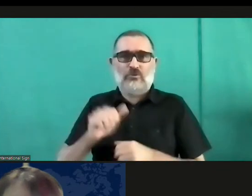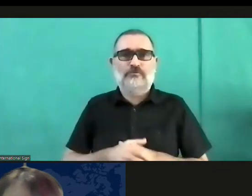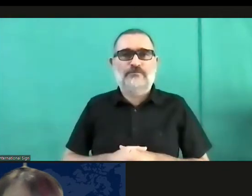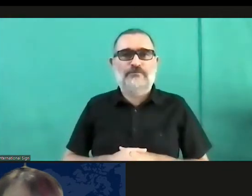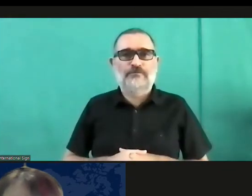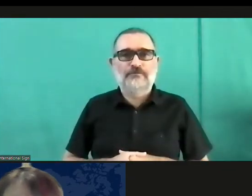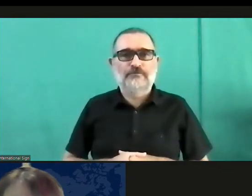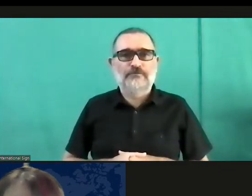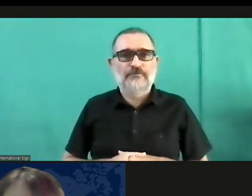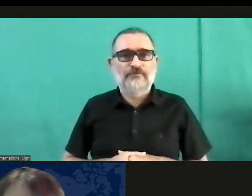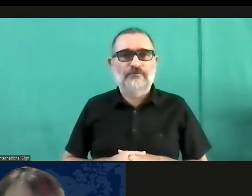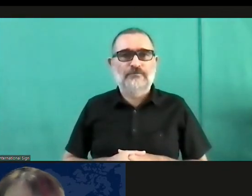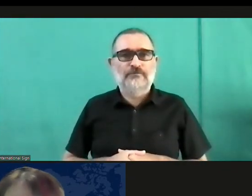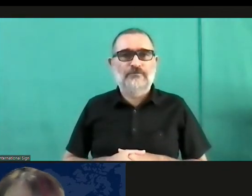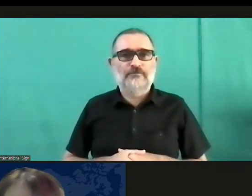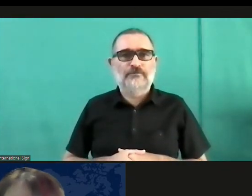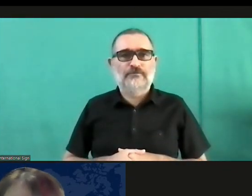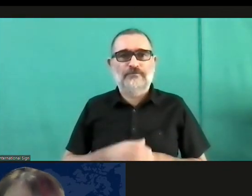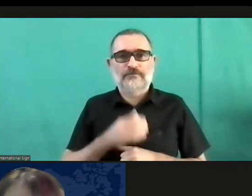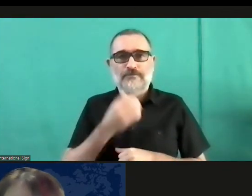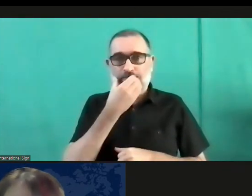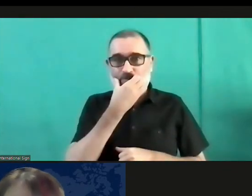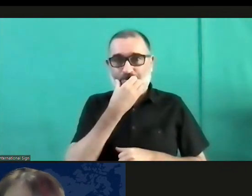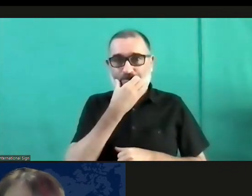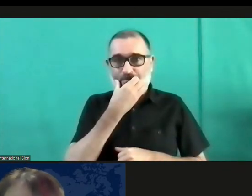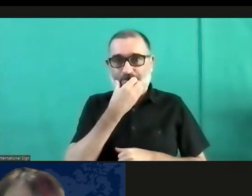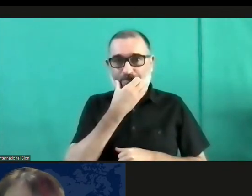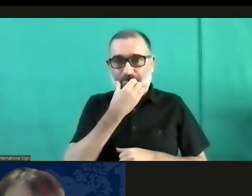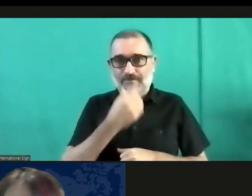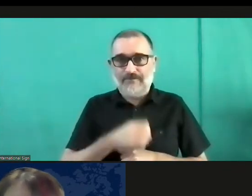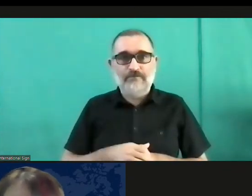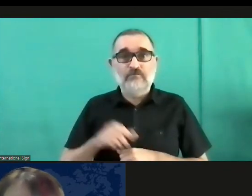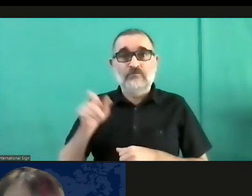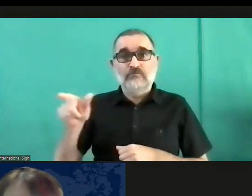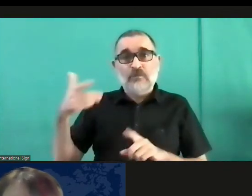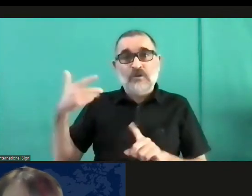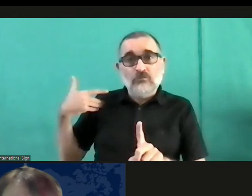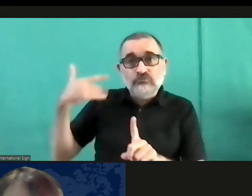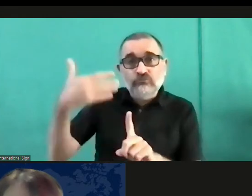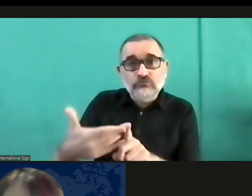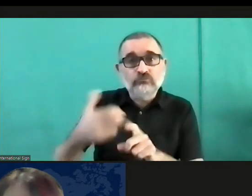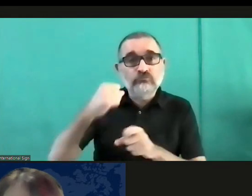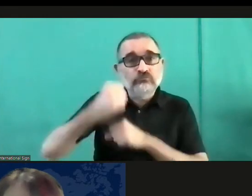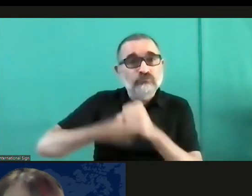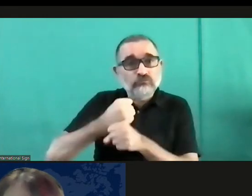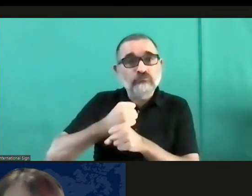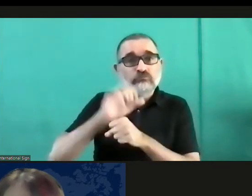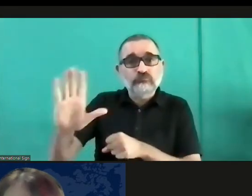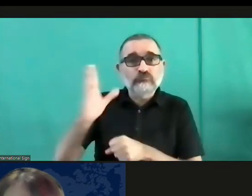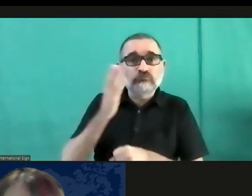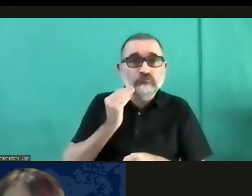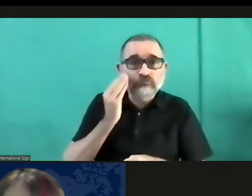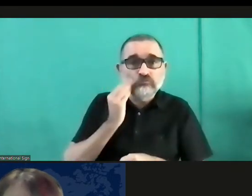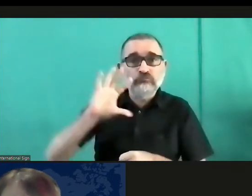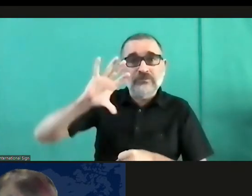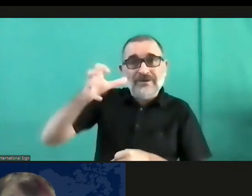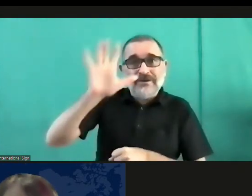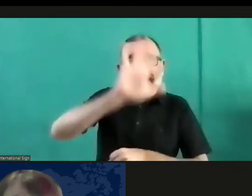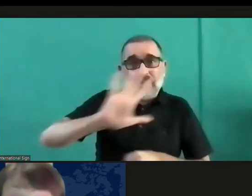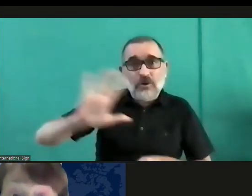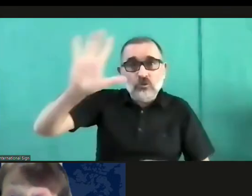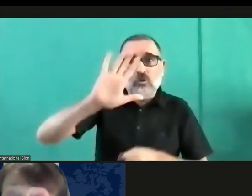abordar promover proteger las políticas éstas políticas efectivas de la interferencia de la de las industrias